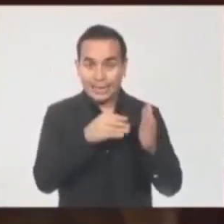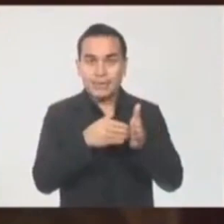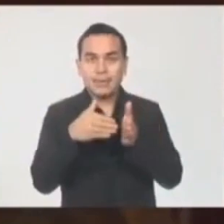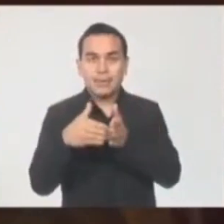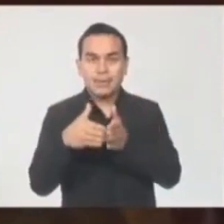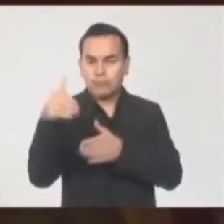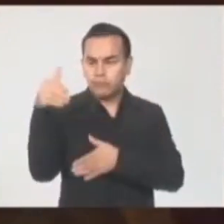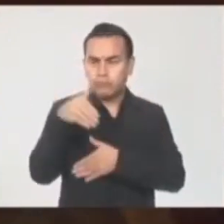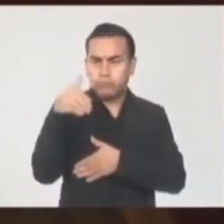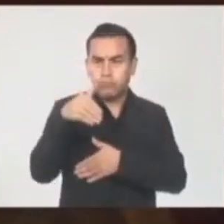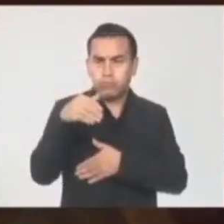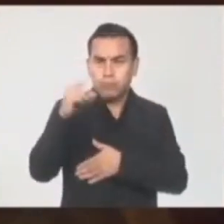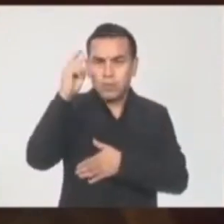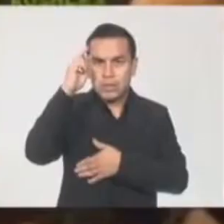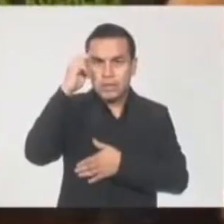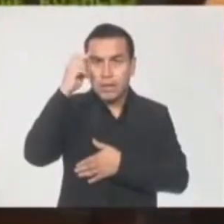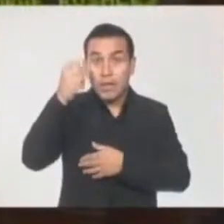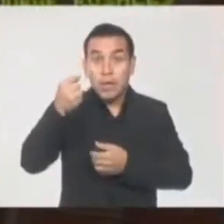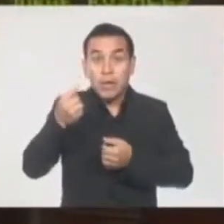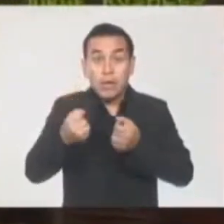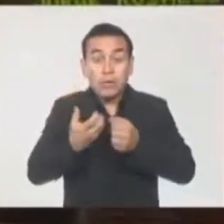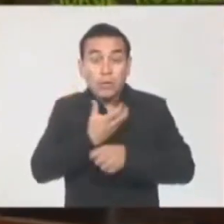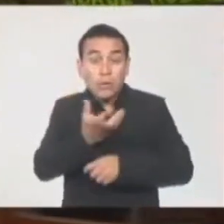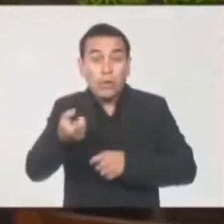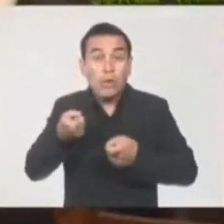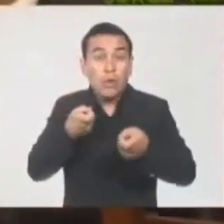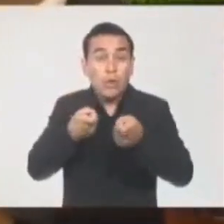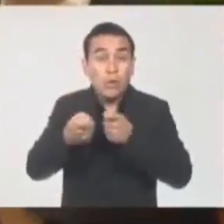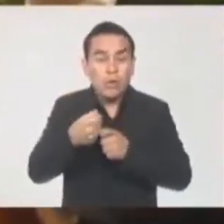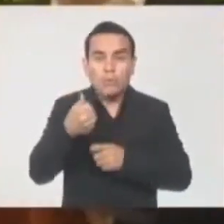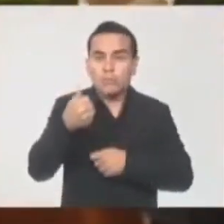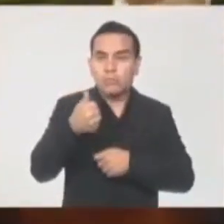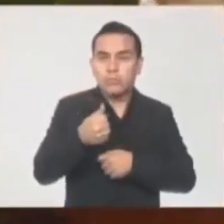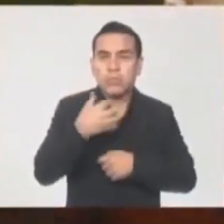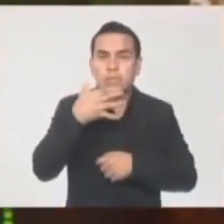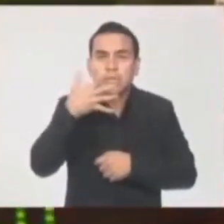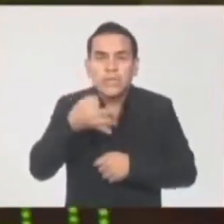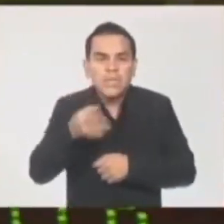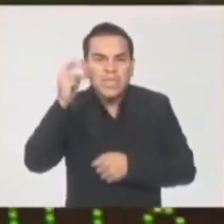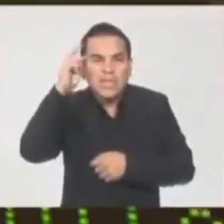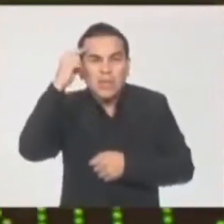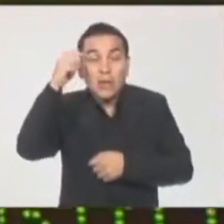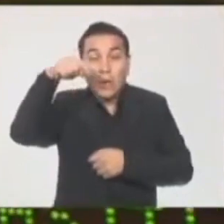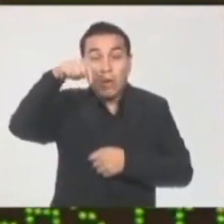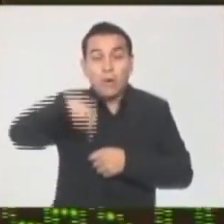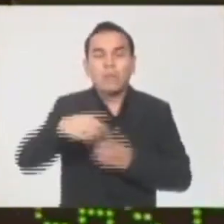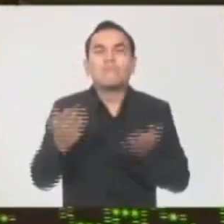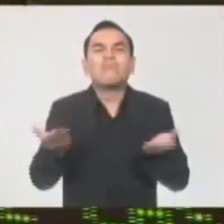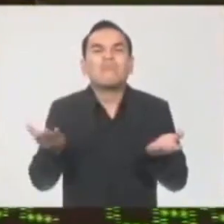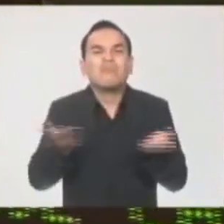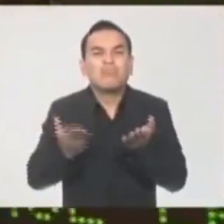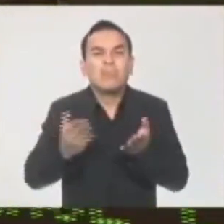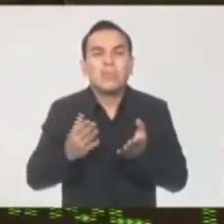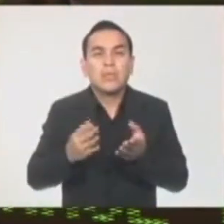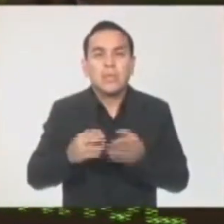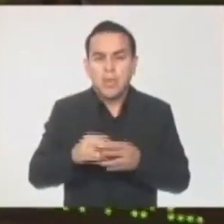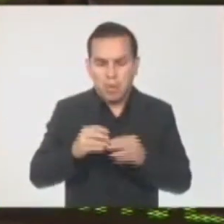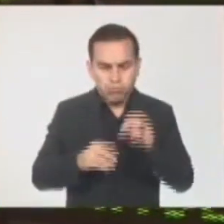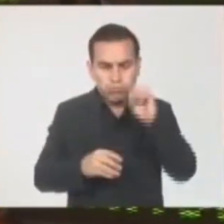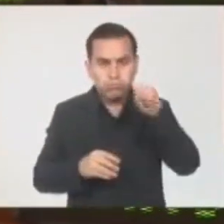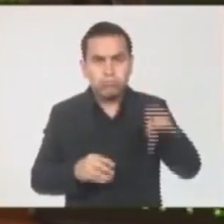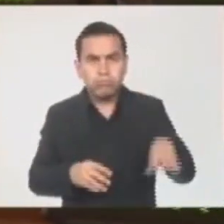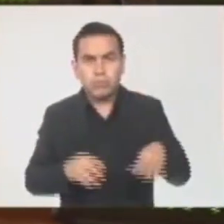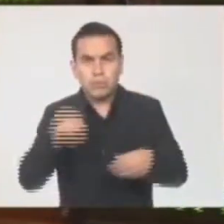que manejar con responsabilidad sea la regla y no la excepción. Porque a estas alturas no deberíamos siquiera botar basura en la calle o en